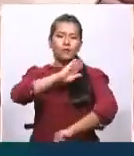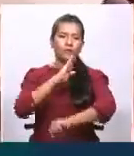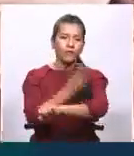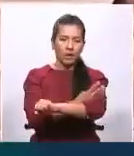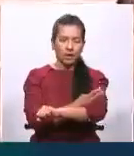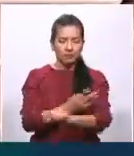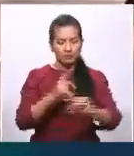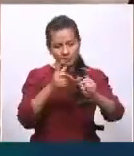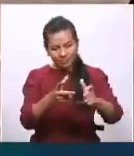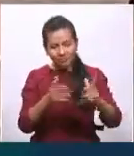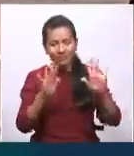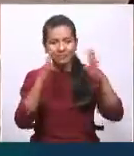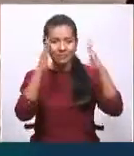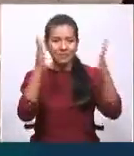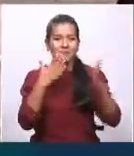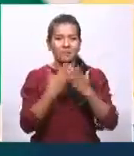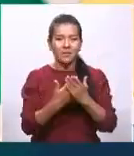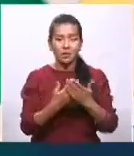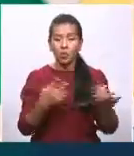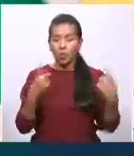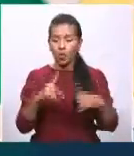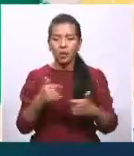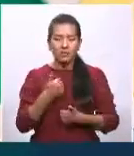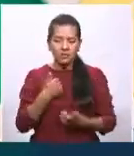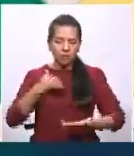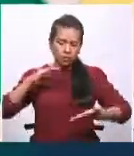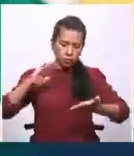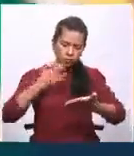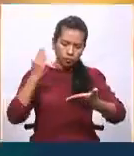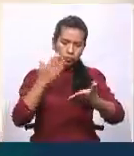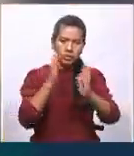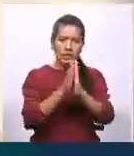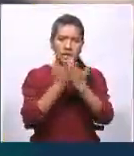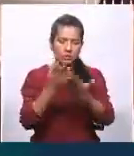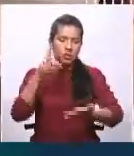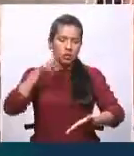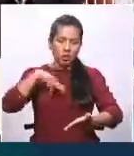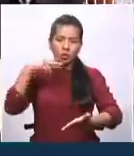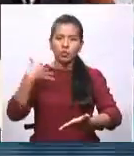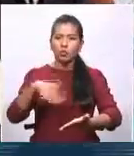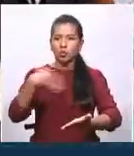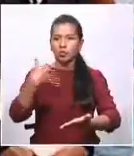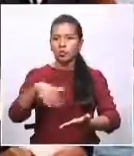ese esfuerzo que tenemos cuando uno agarra los libros, se pone a estudiar.